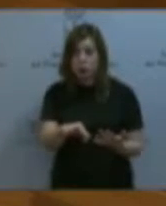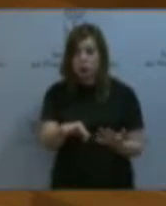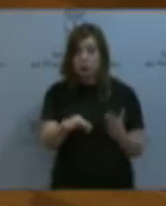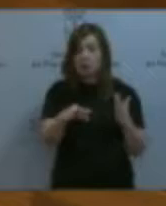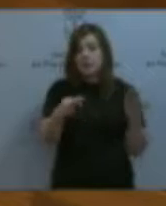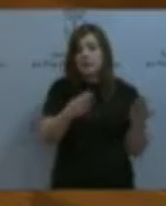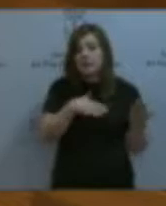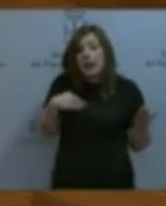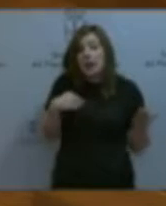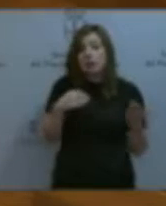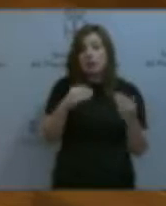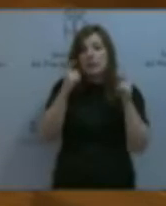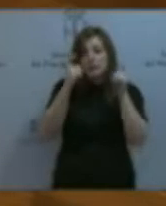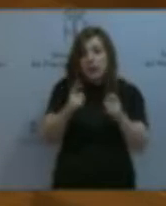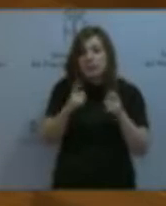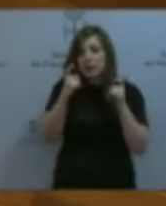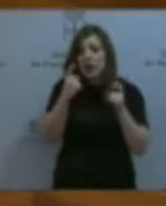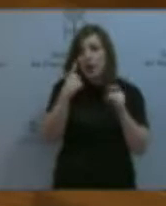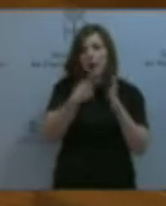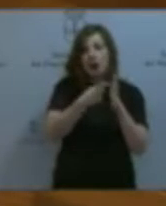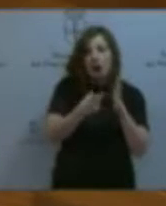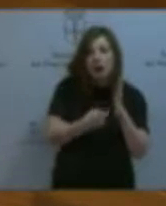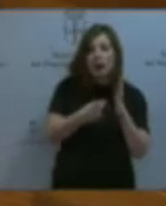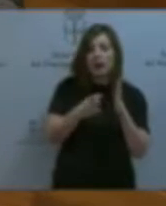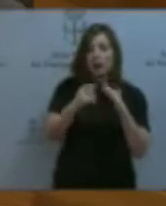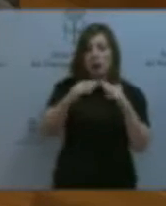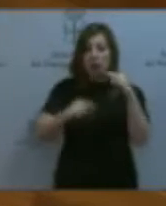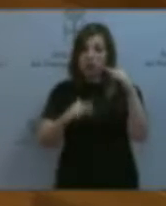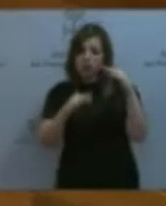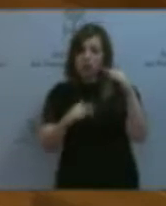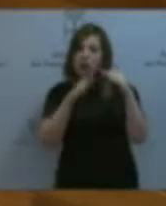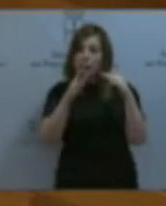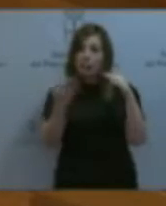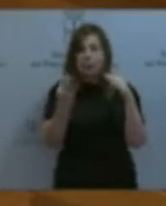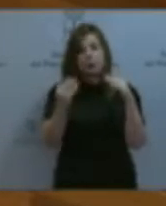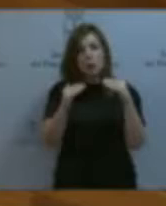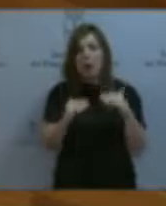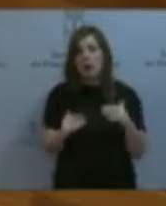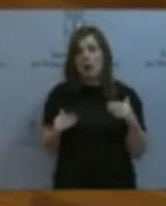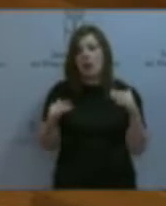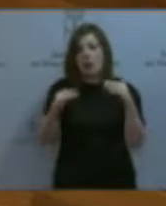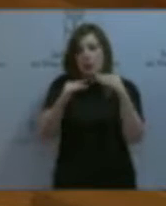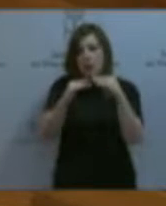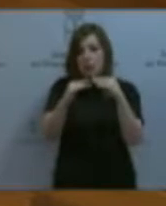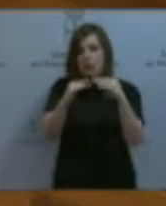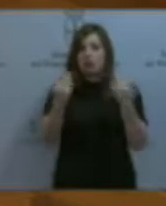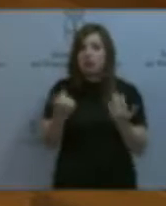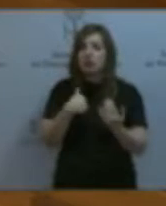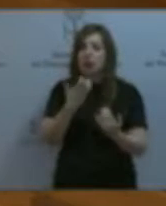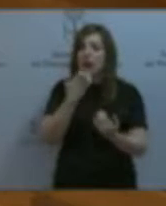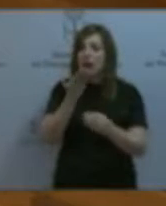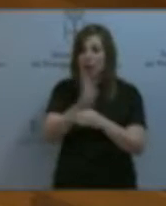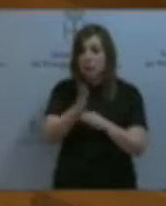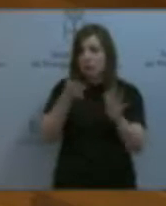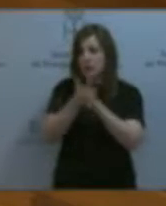brecha que hemos dicho que es amplia y que tenemos que aminorar. Le cito como ejemplo pues, el contemplar